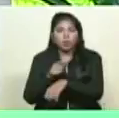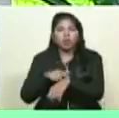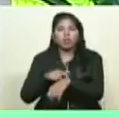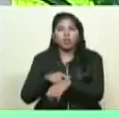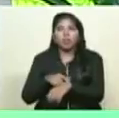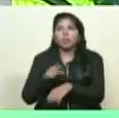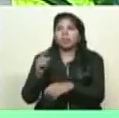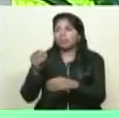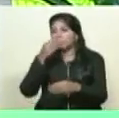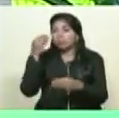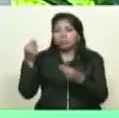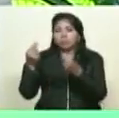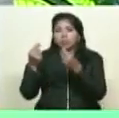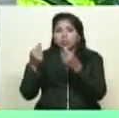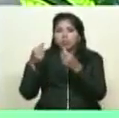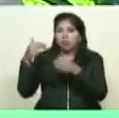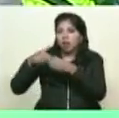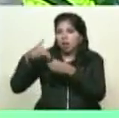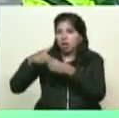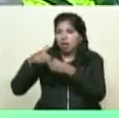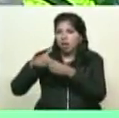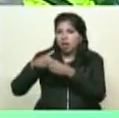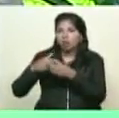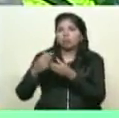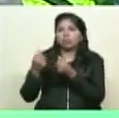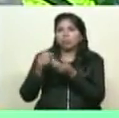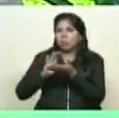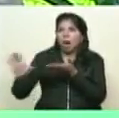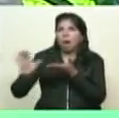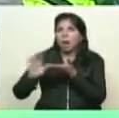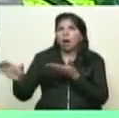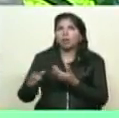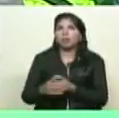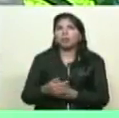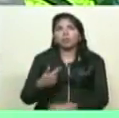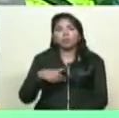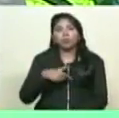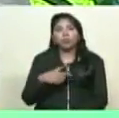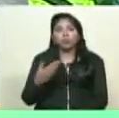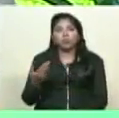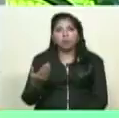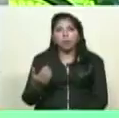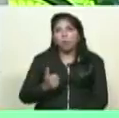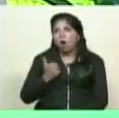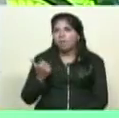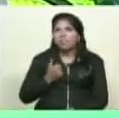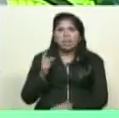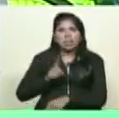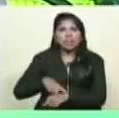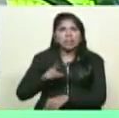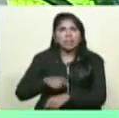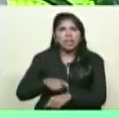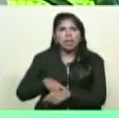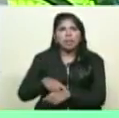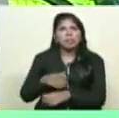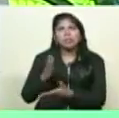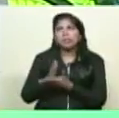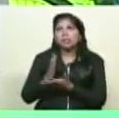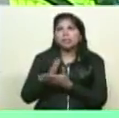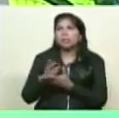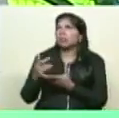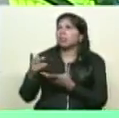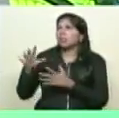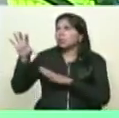el capitalismo rentista petrolero. Estamos recuperando el tiempo perdido de la Venezuela dependiente